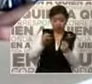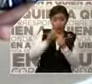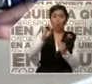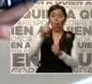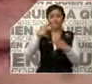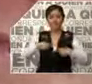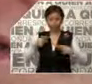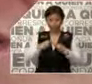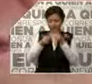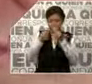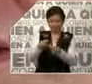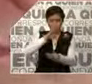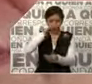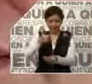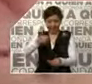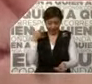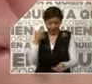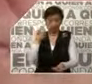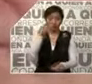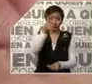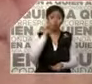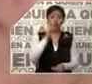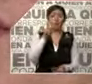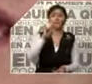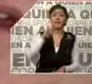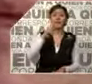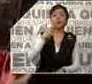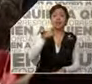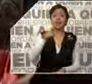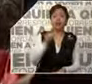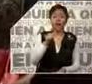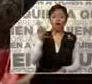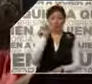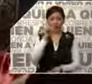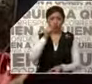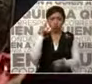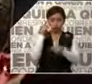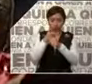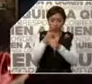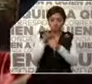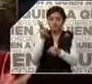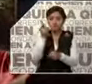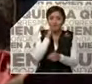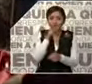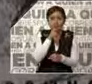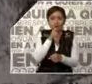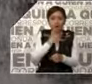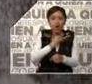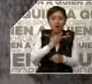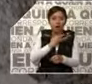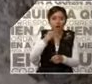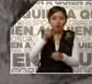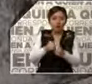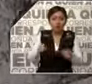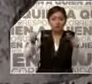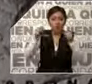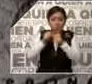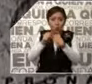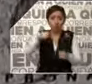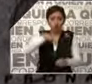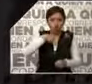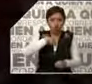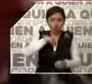de morir. Esta situación la vivió Virginia Ocampo cuando descubrió que su padre había dejado un seguro de vida para ser cobrado por